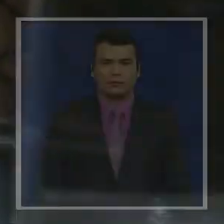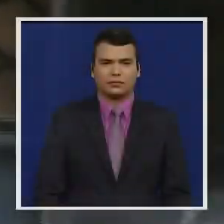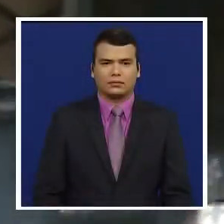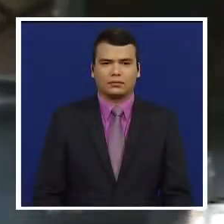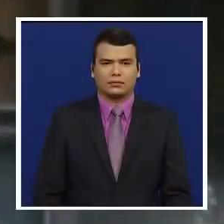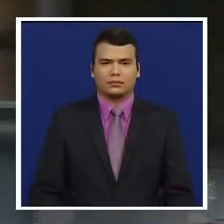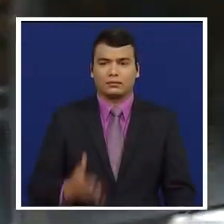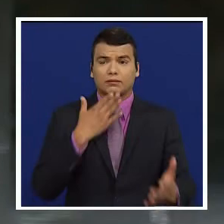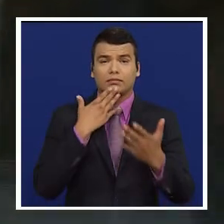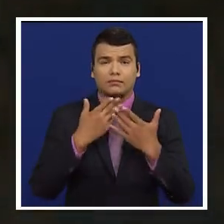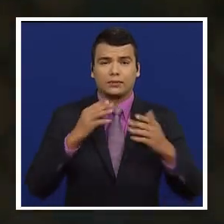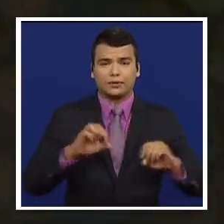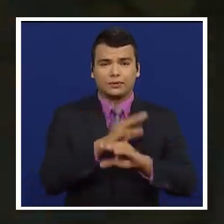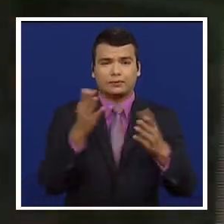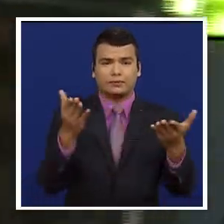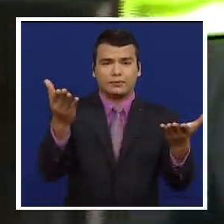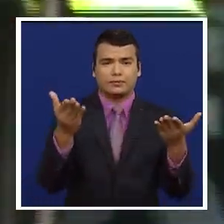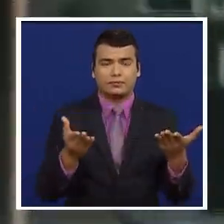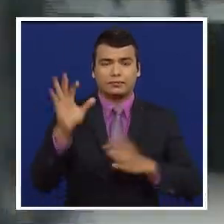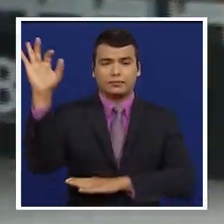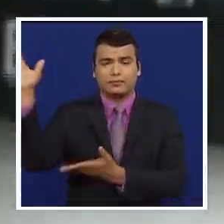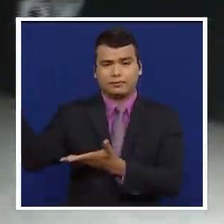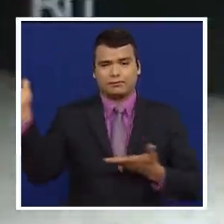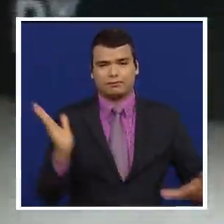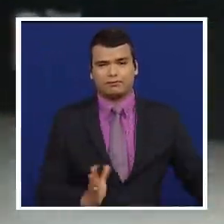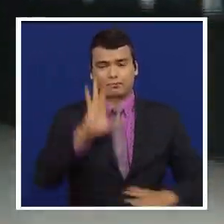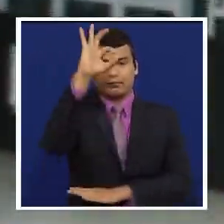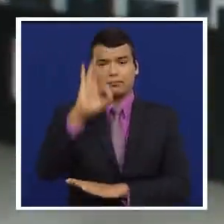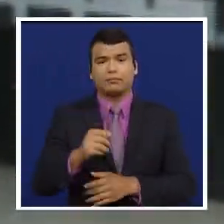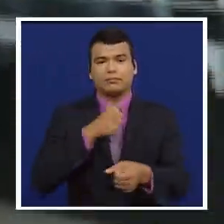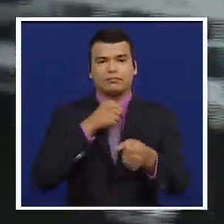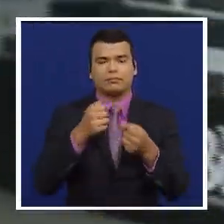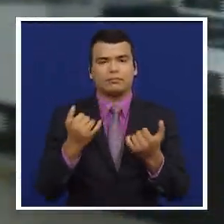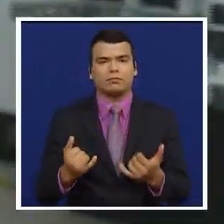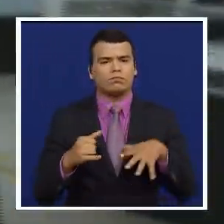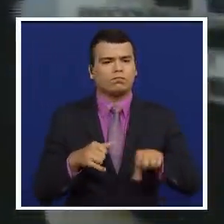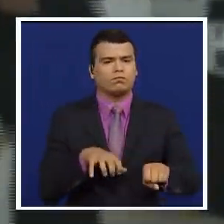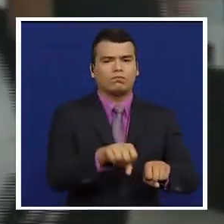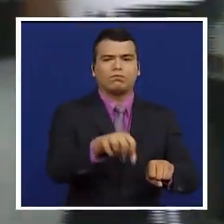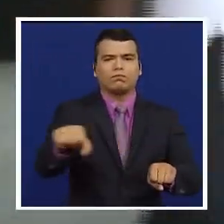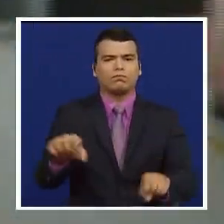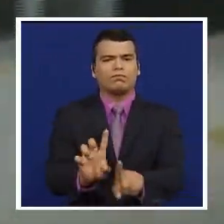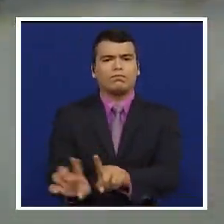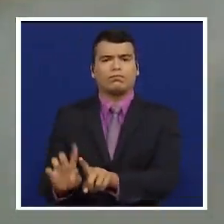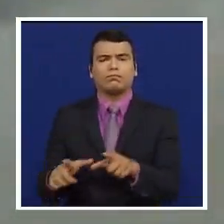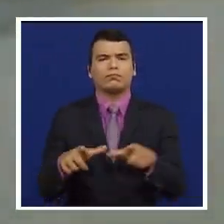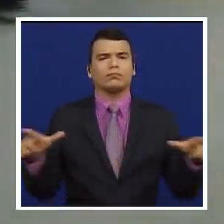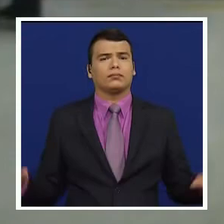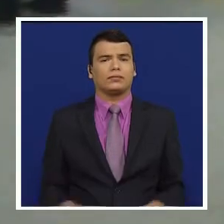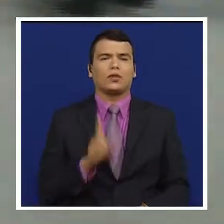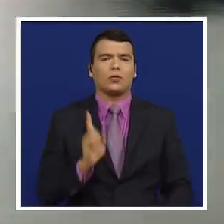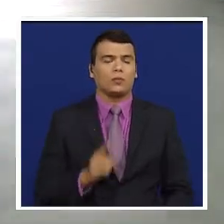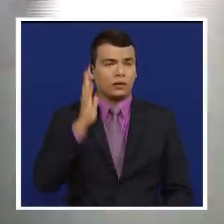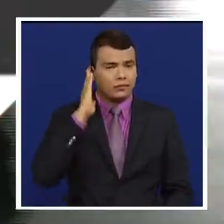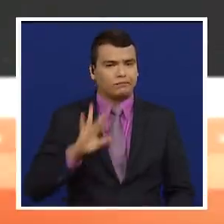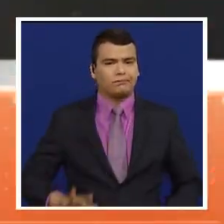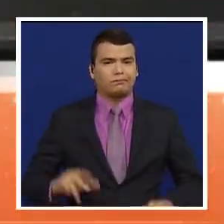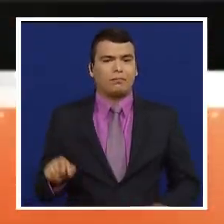Buenos días, bienvenidos a Telepacífico Noticias. Extinciones de dominio en Centro Comercial de Cali por hurto de